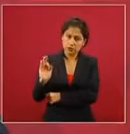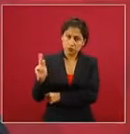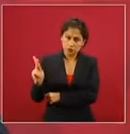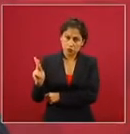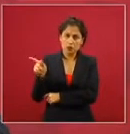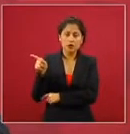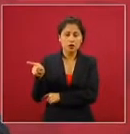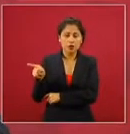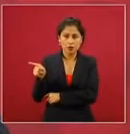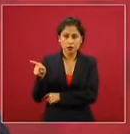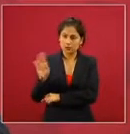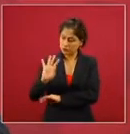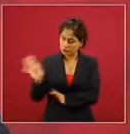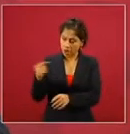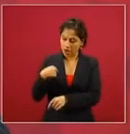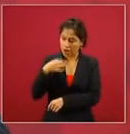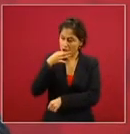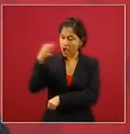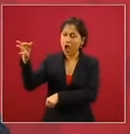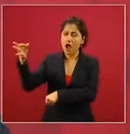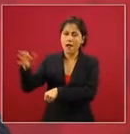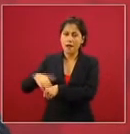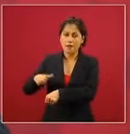Pública, todos.